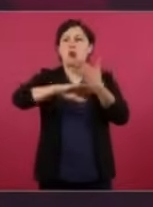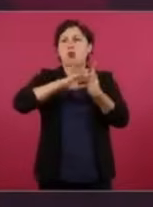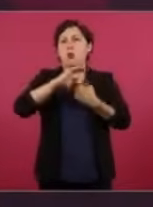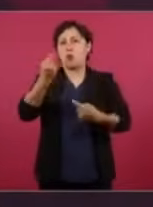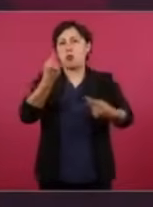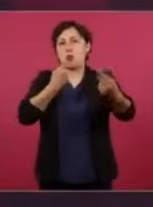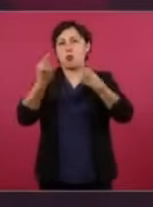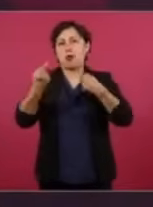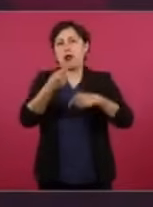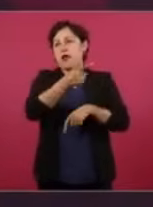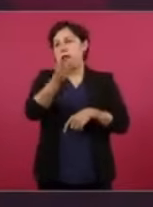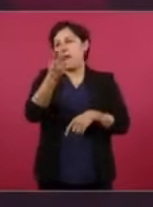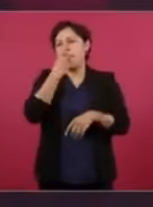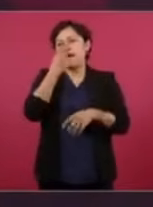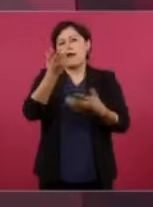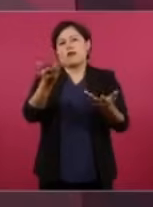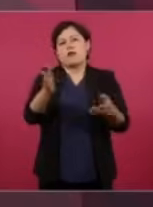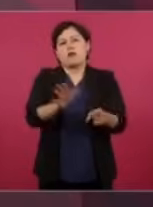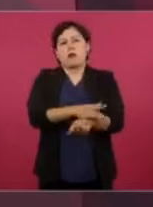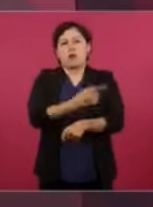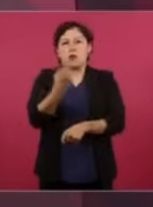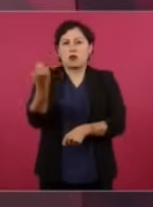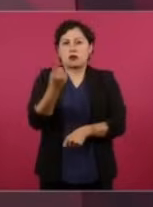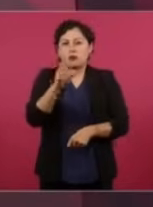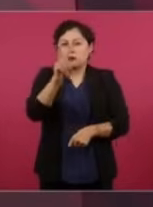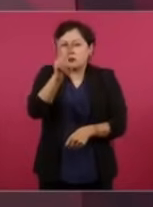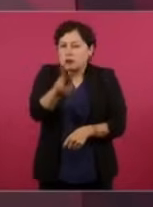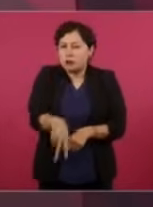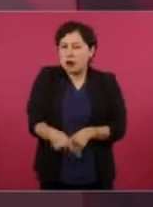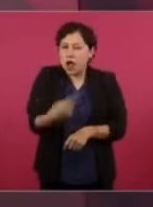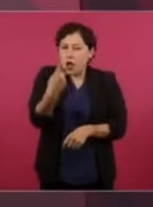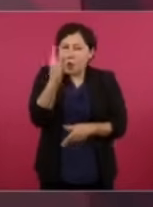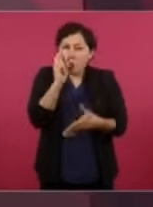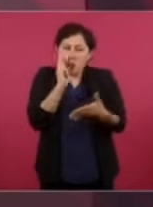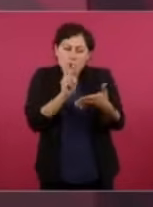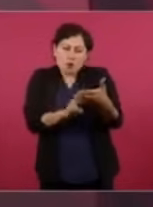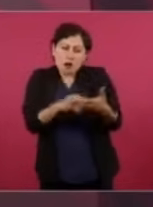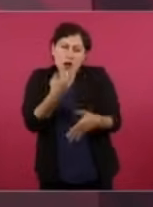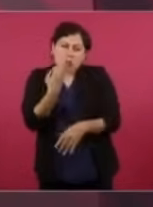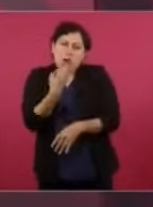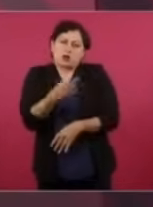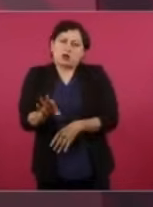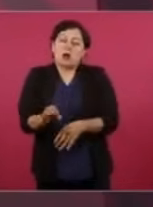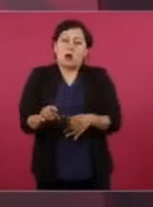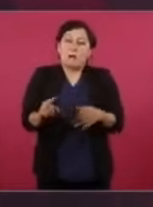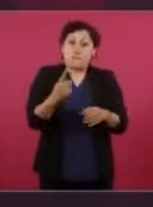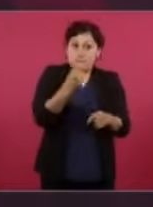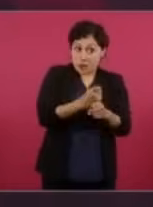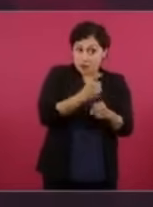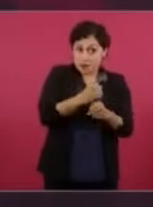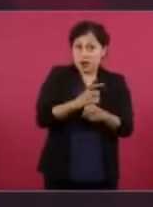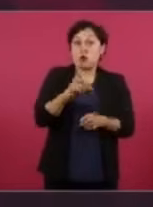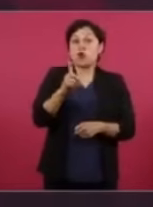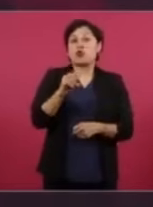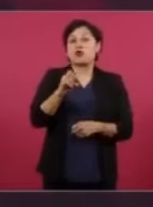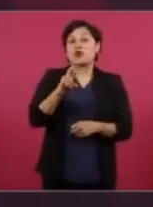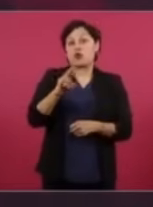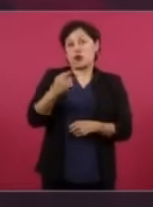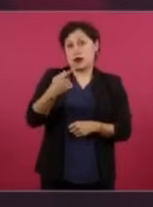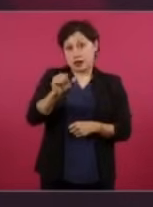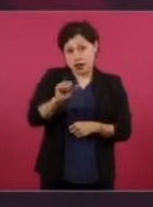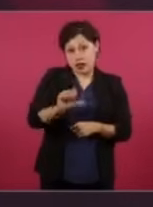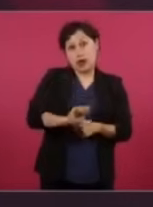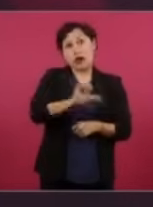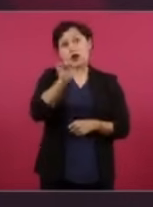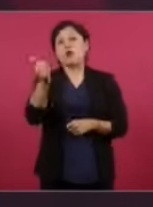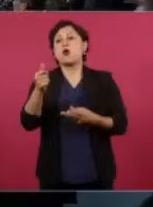se les había dado. Y uno muy grosero de. Bueno, primero fue López Dóriga, pero hay uno de